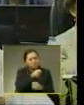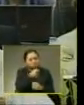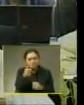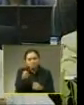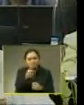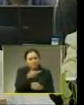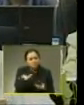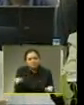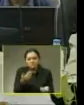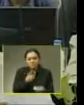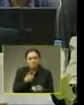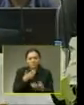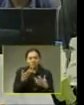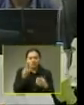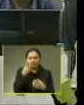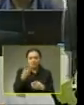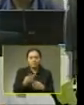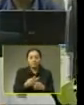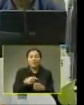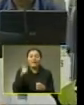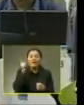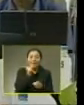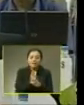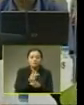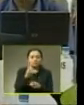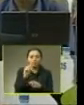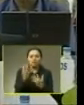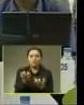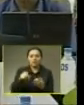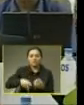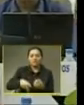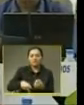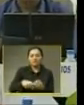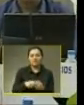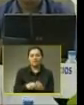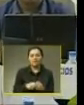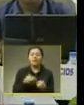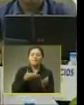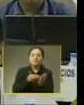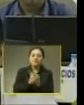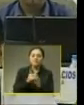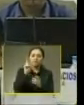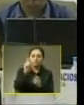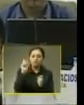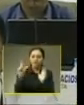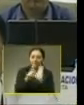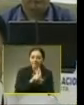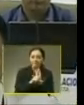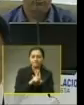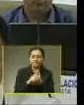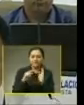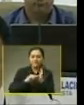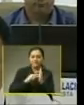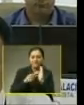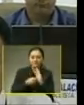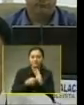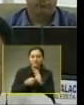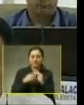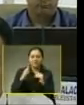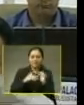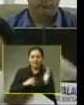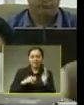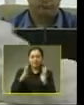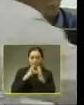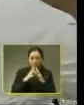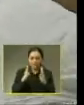no quería ver. Eso no queremos que pase aquí. Mediante una ley, es decir, mediante el Congreso